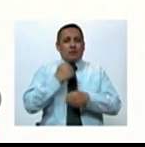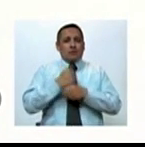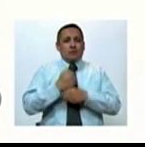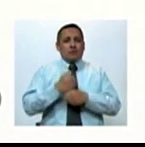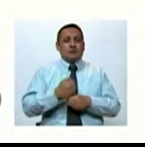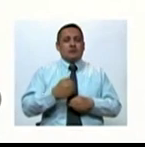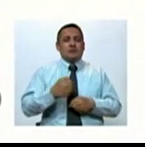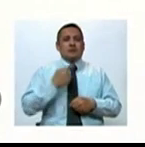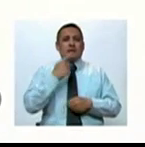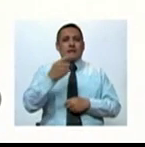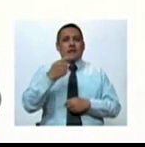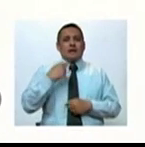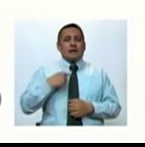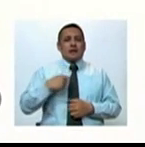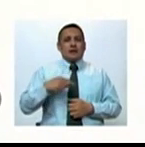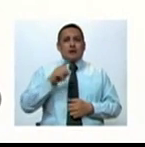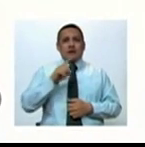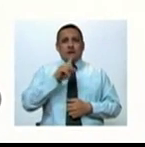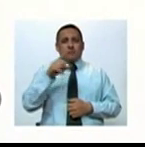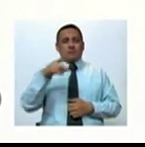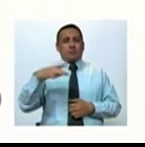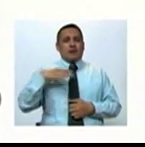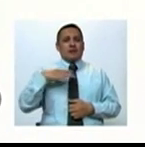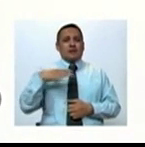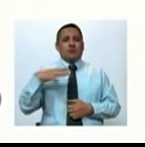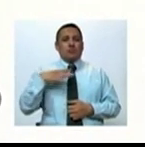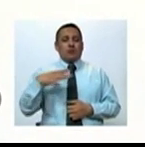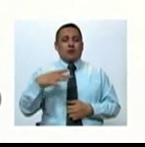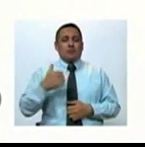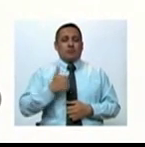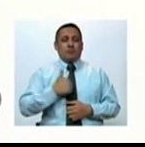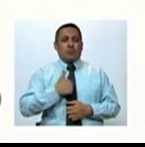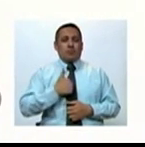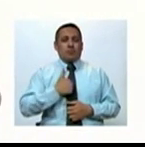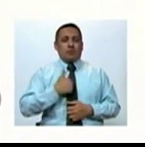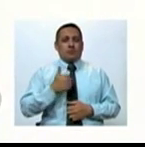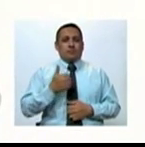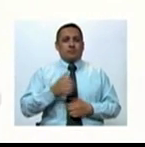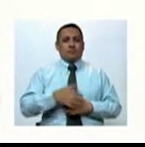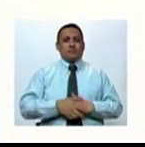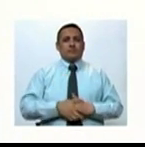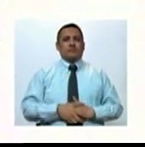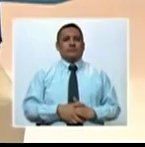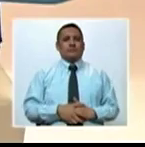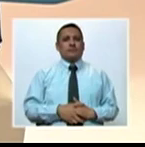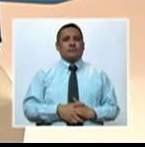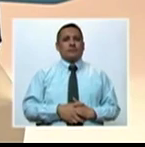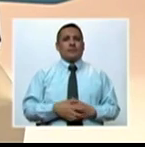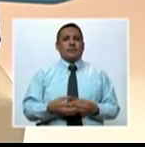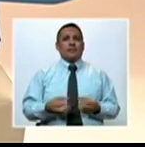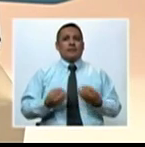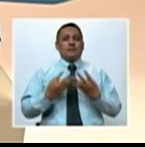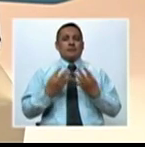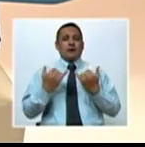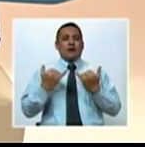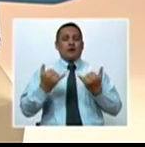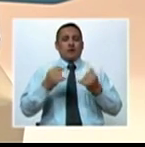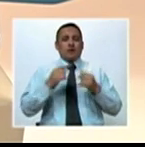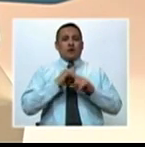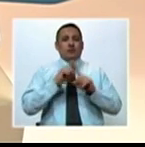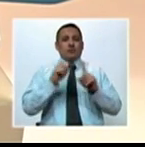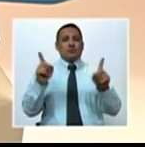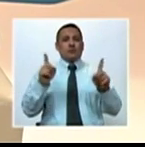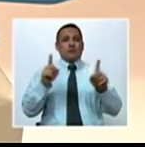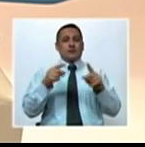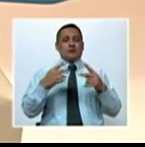trabajadores de cuarta categoría, los que trabajan por cuenta propia. Uh-huh. Pero bueno, no